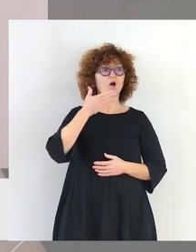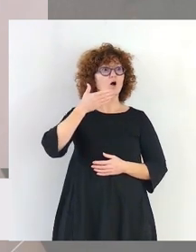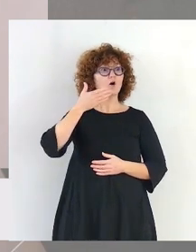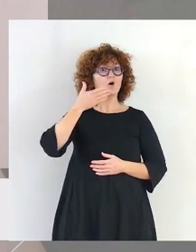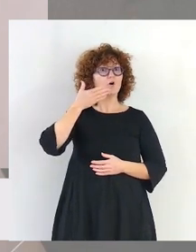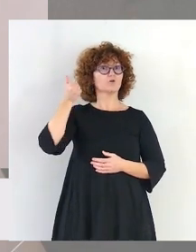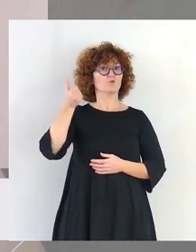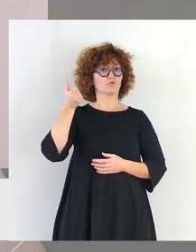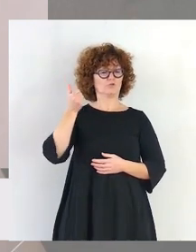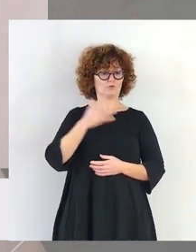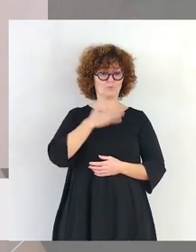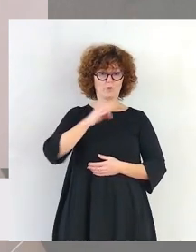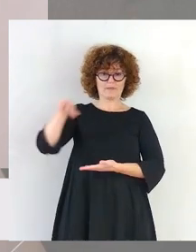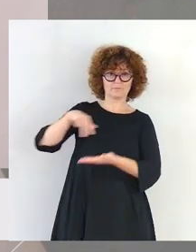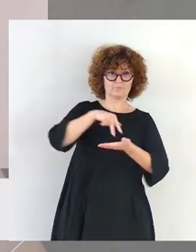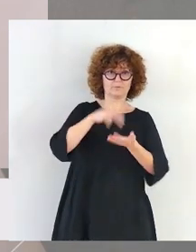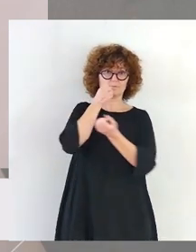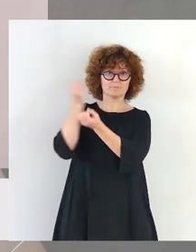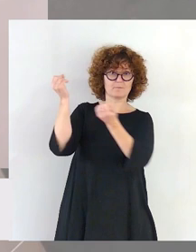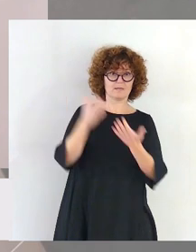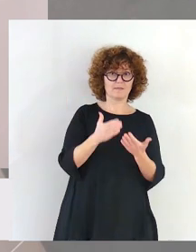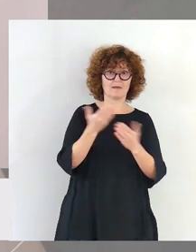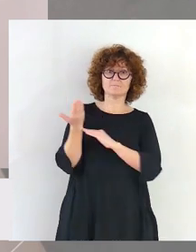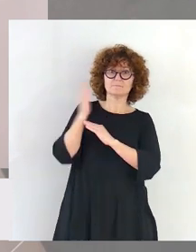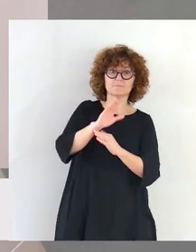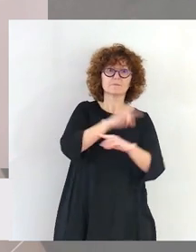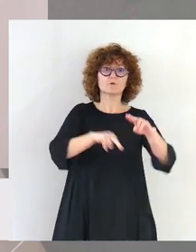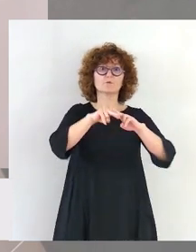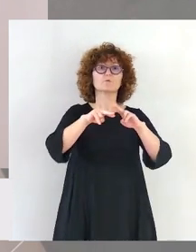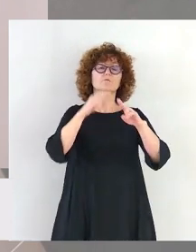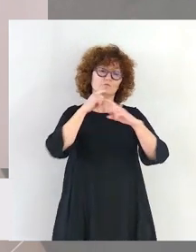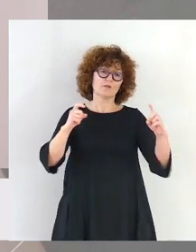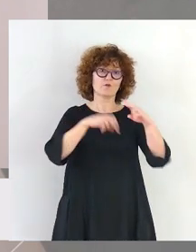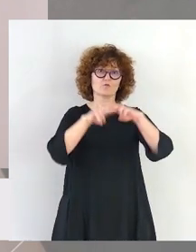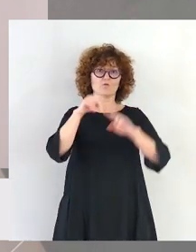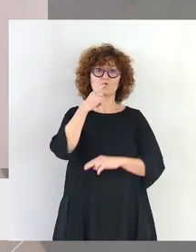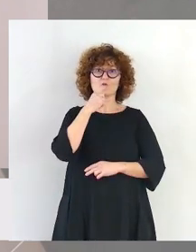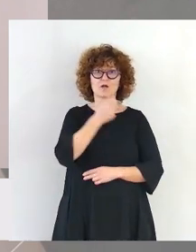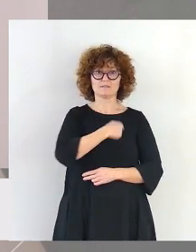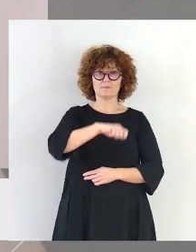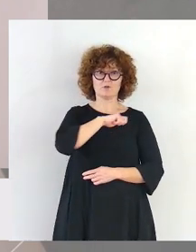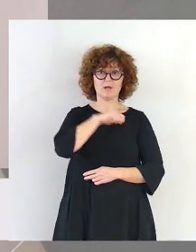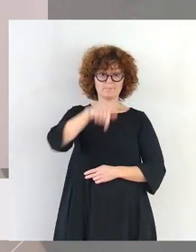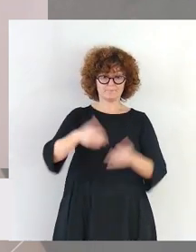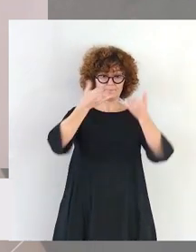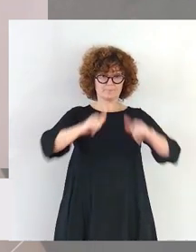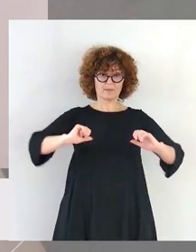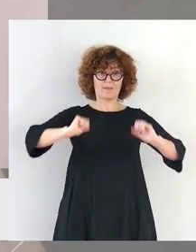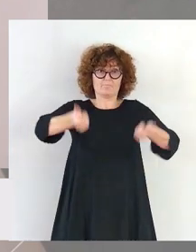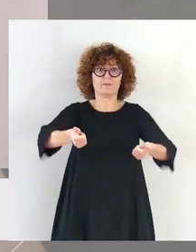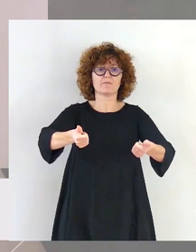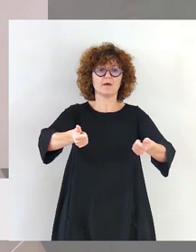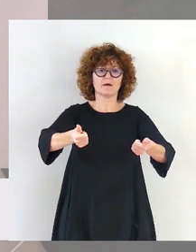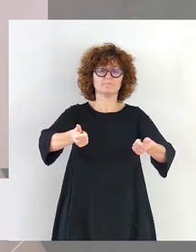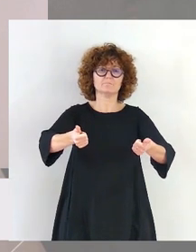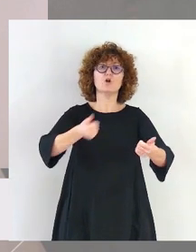mí poder daros la bienvenida en nombre de fundación Cruz Roja española con este acto comenzamos nuestra serie